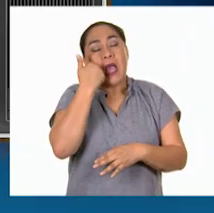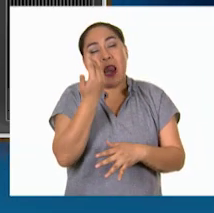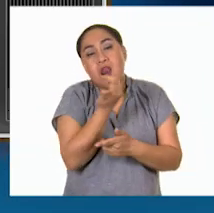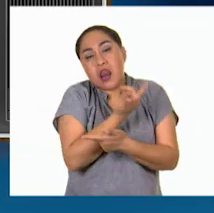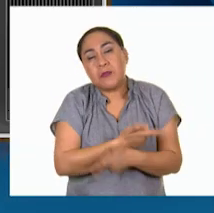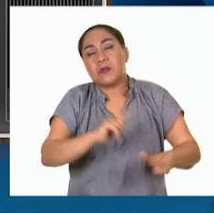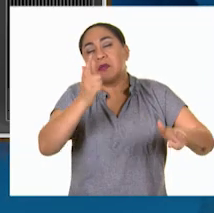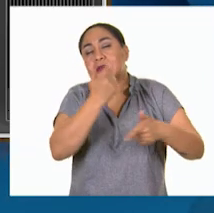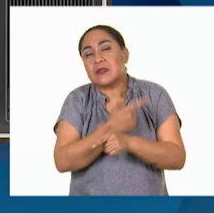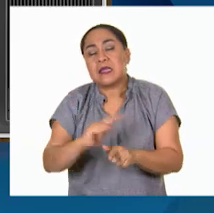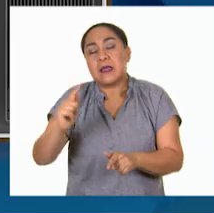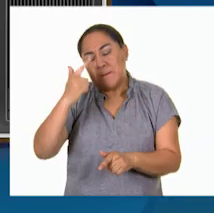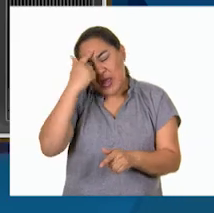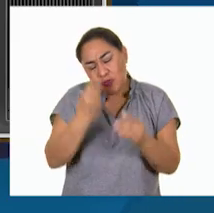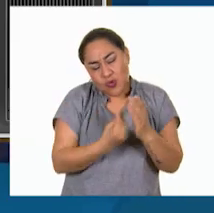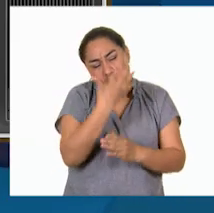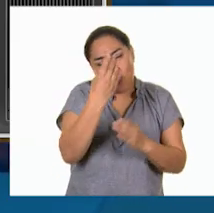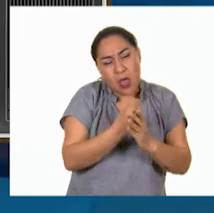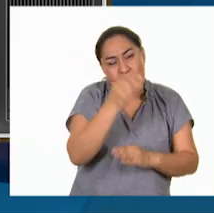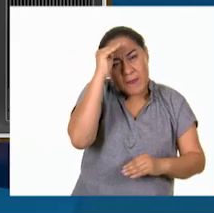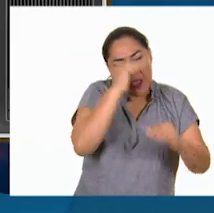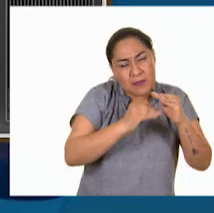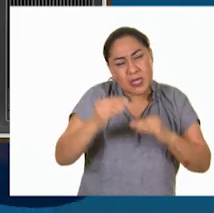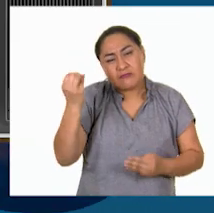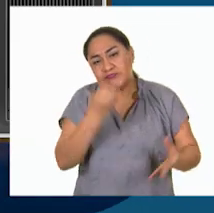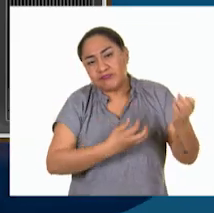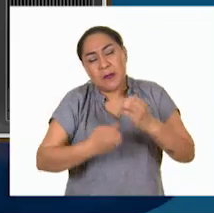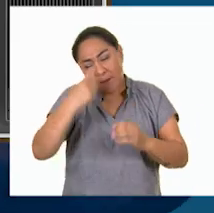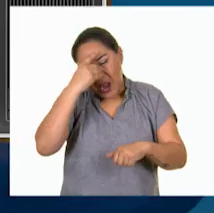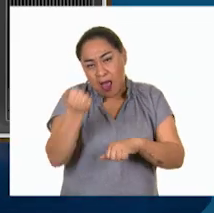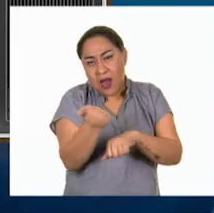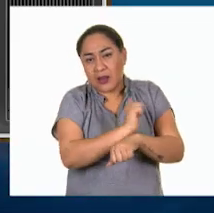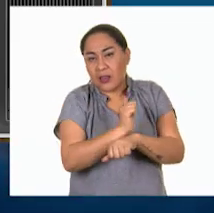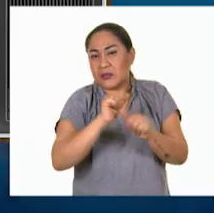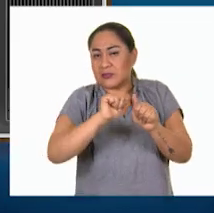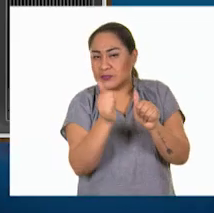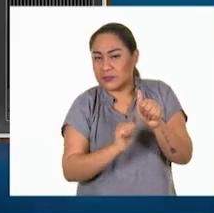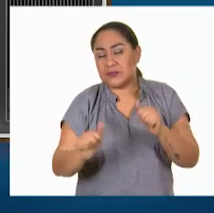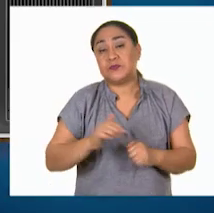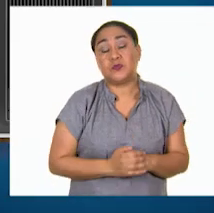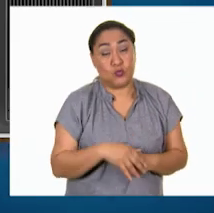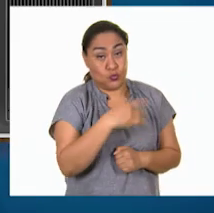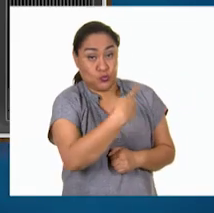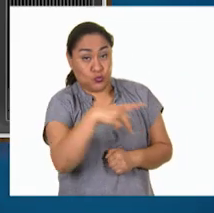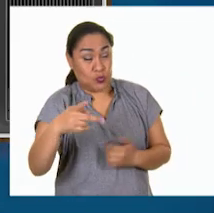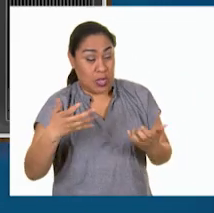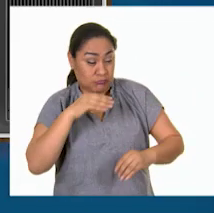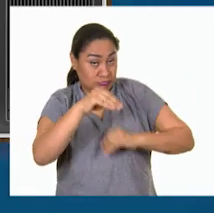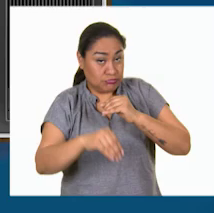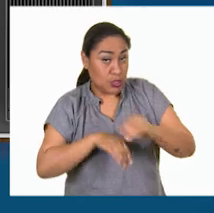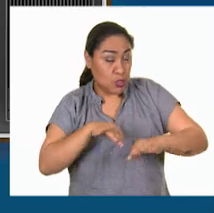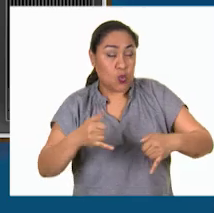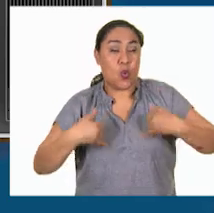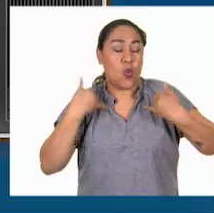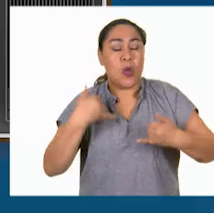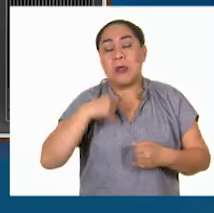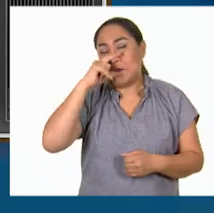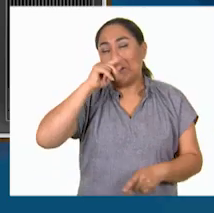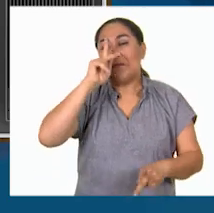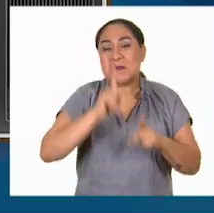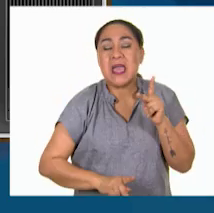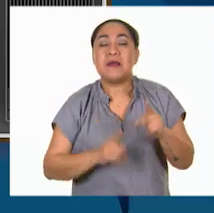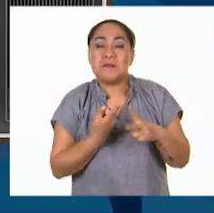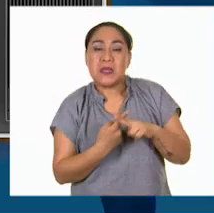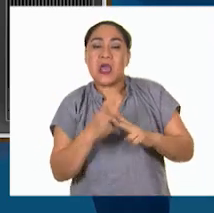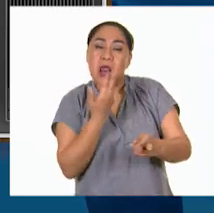nuevos caminos para el pensamiento y para la creación artística. Sus trabajos juveniles fueron interrumpidos por la